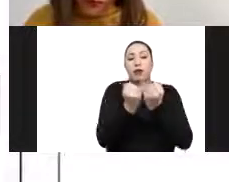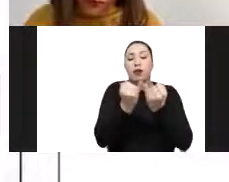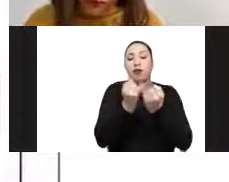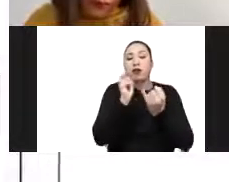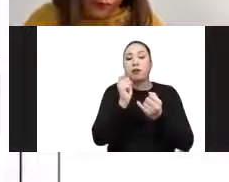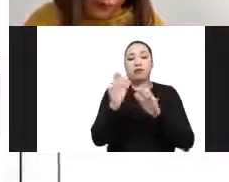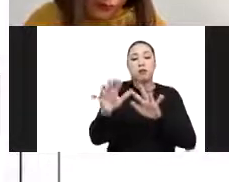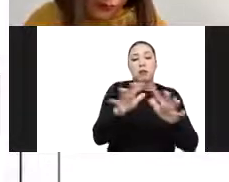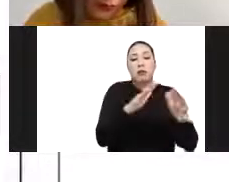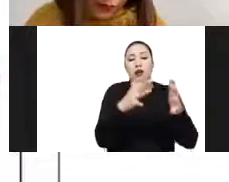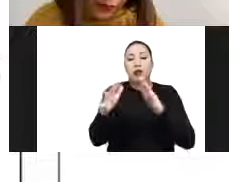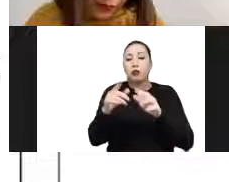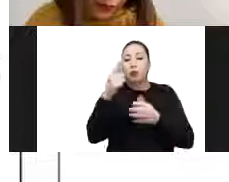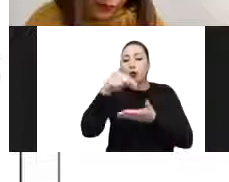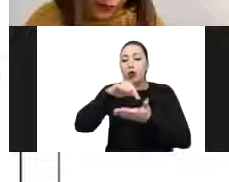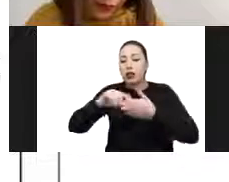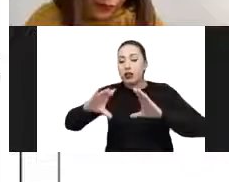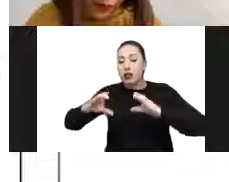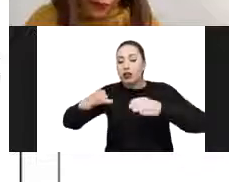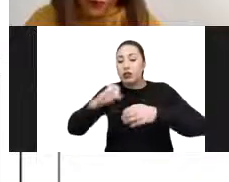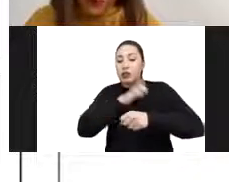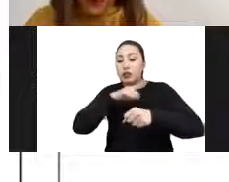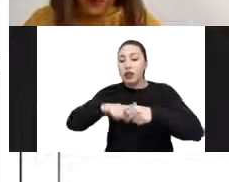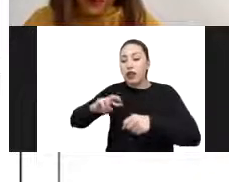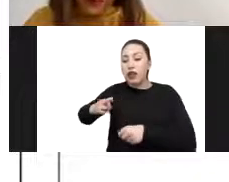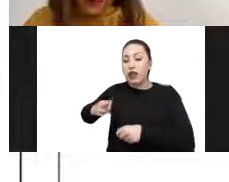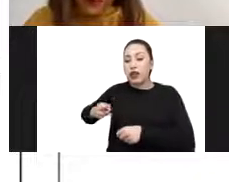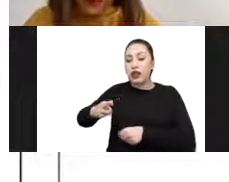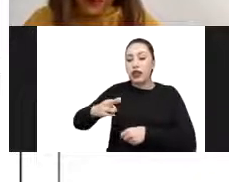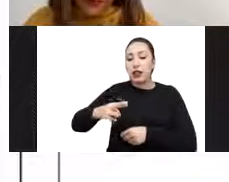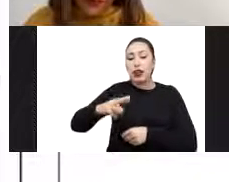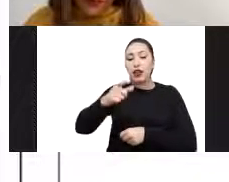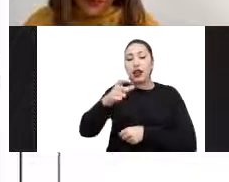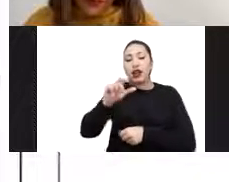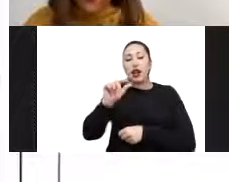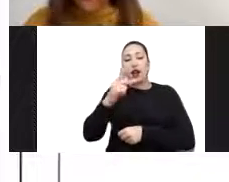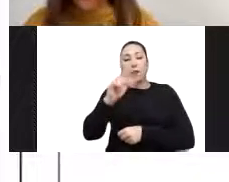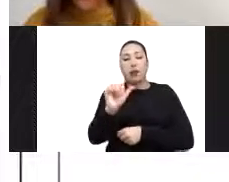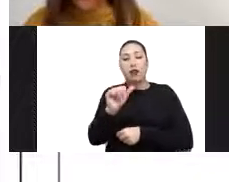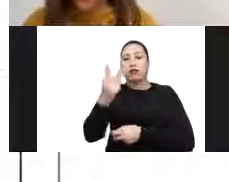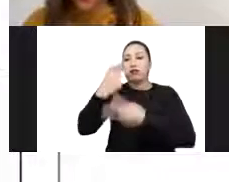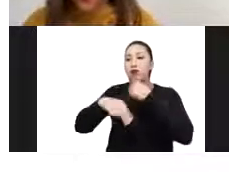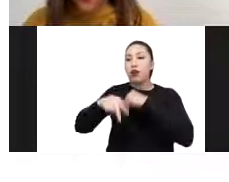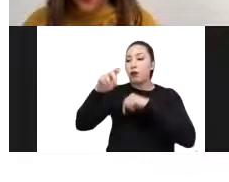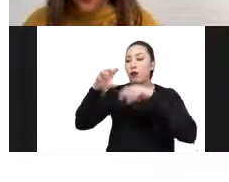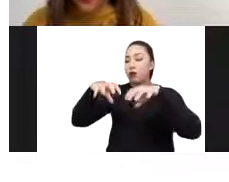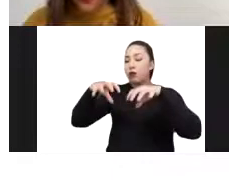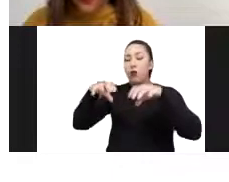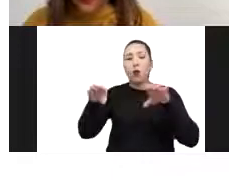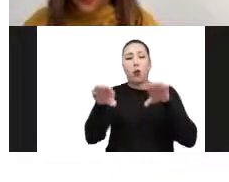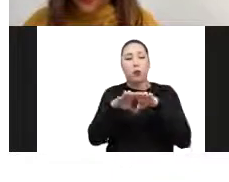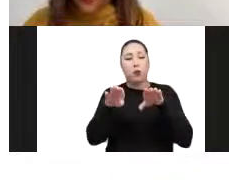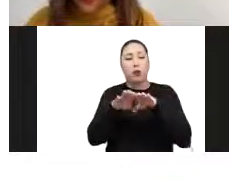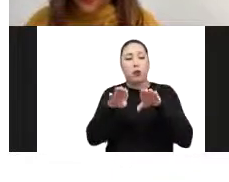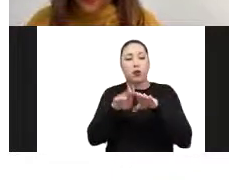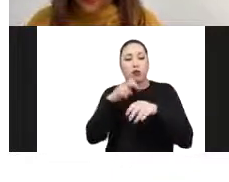de una cuenca específica que es el río La Antigua en Jalapa, ¿no? Cómo se está cambiando esta